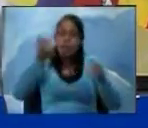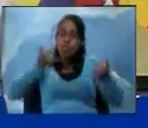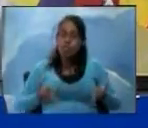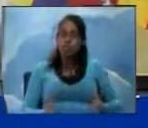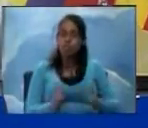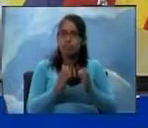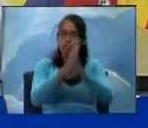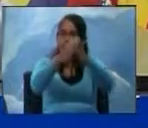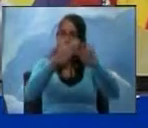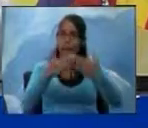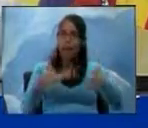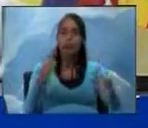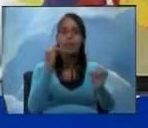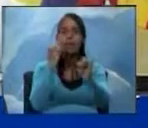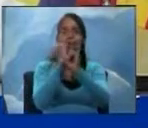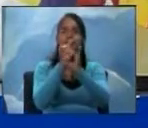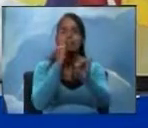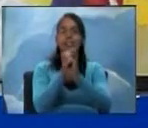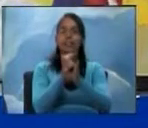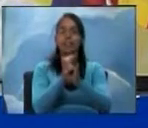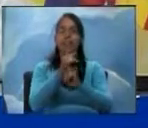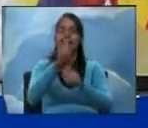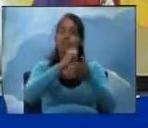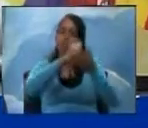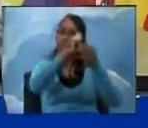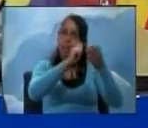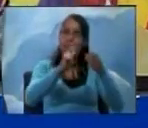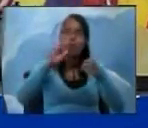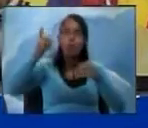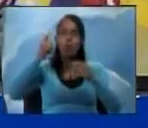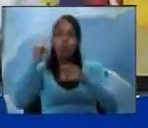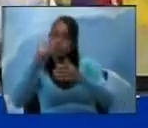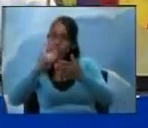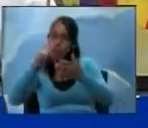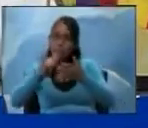que abran la página. Anote, agarre un lápiz.